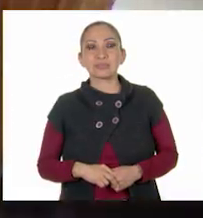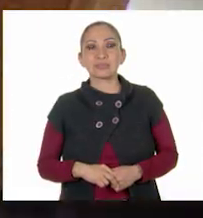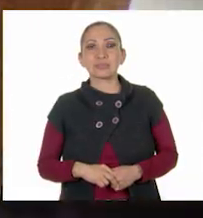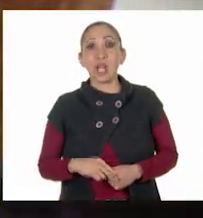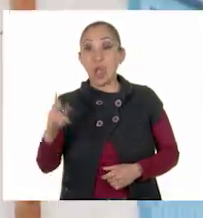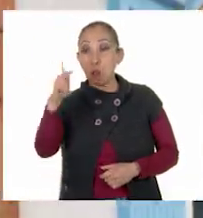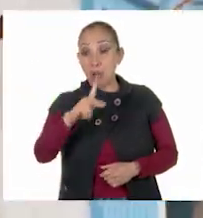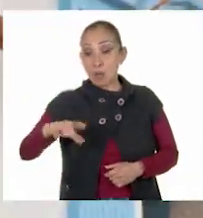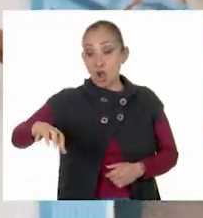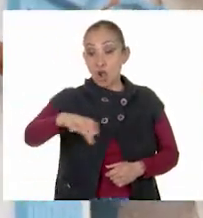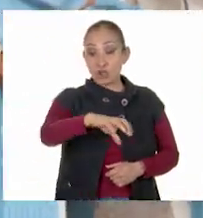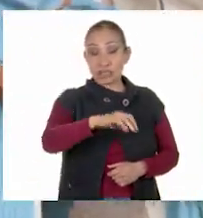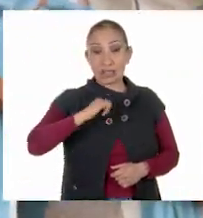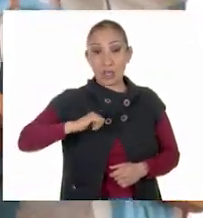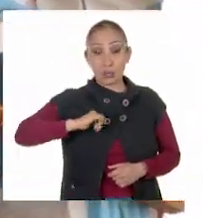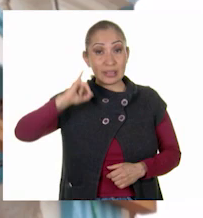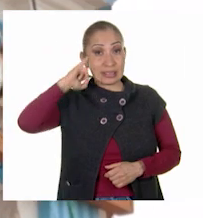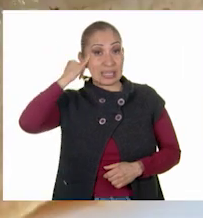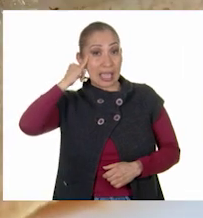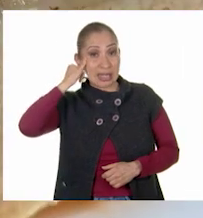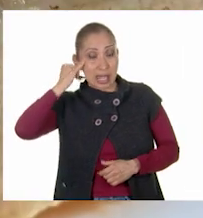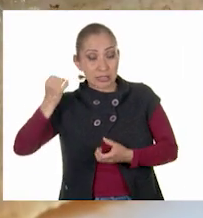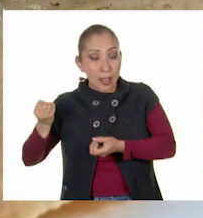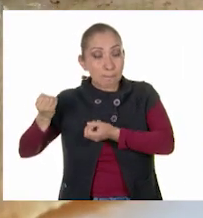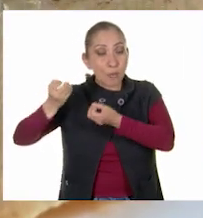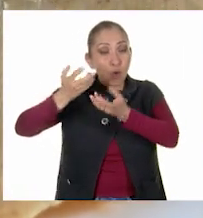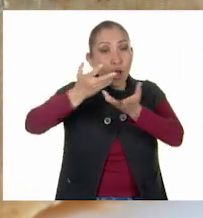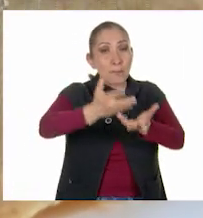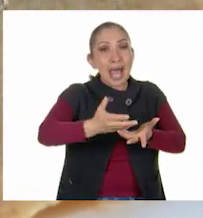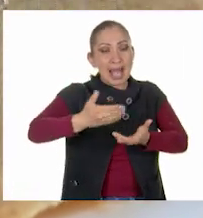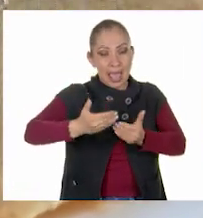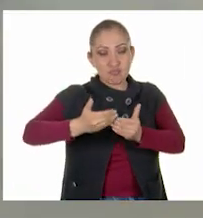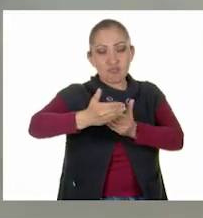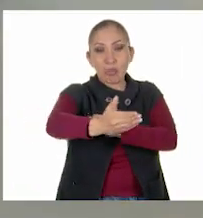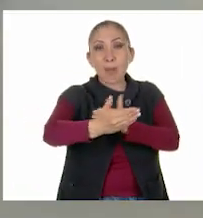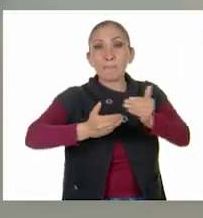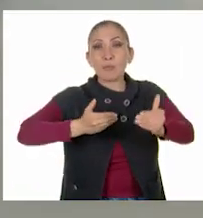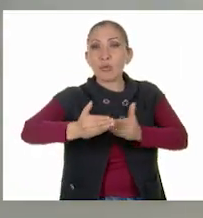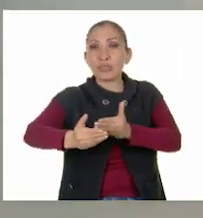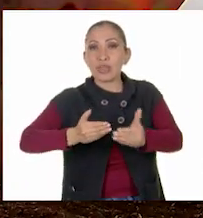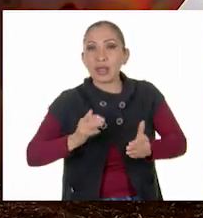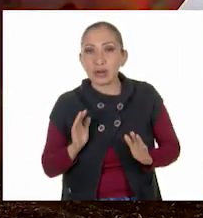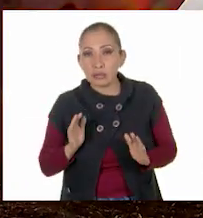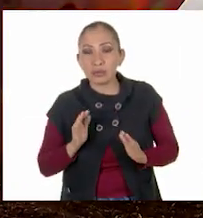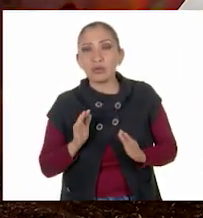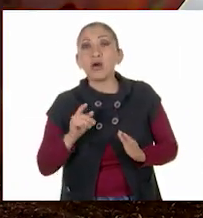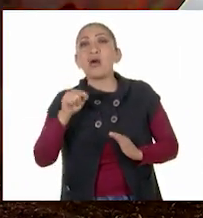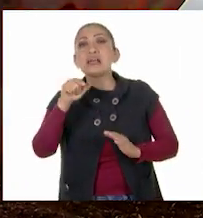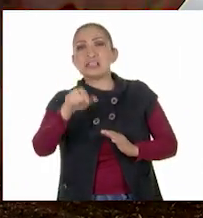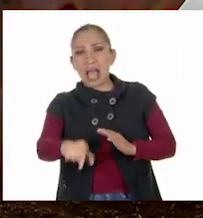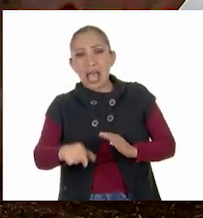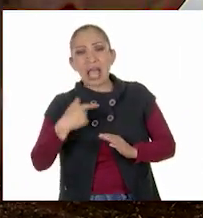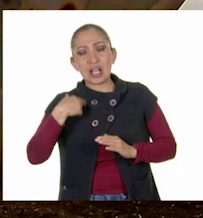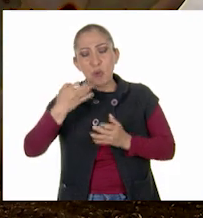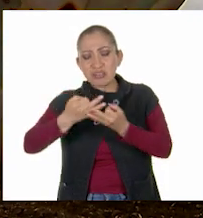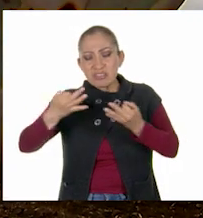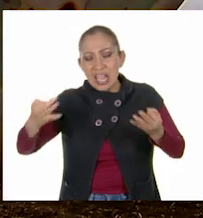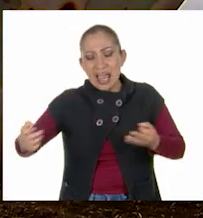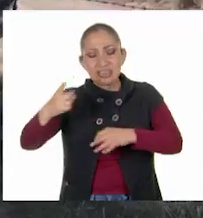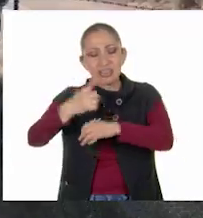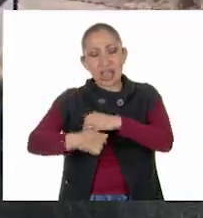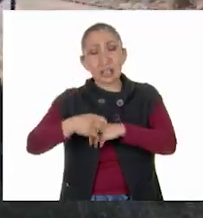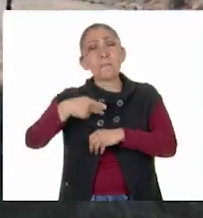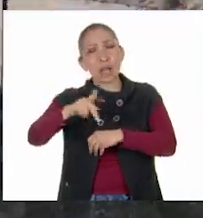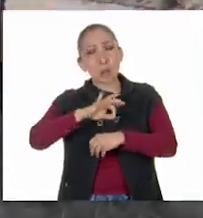Los pueblos originarios son una aportación a la posmodernidad. Hemos lastimado la tierra,